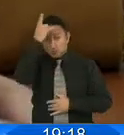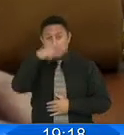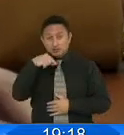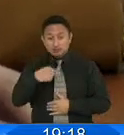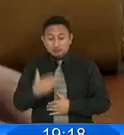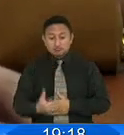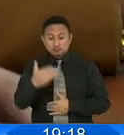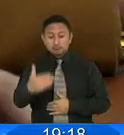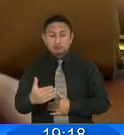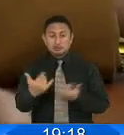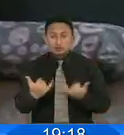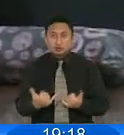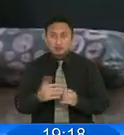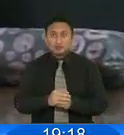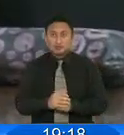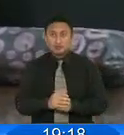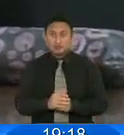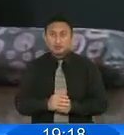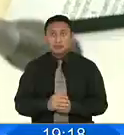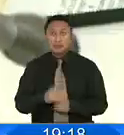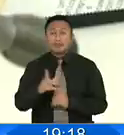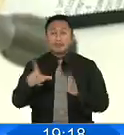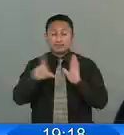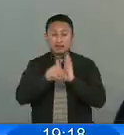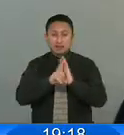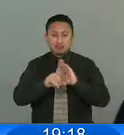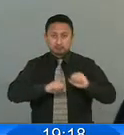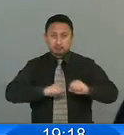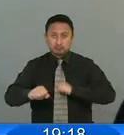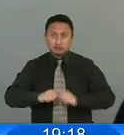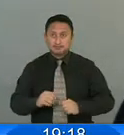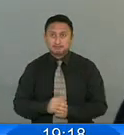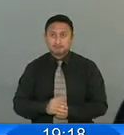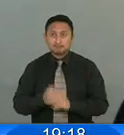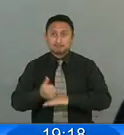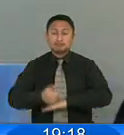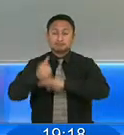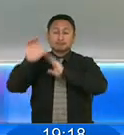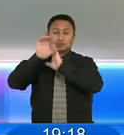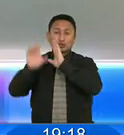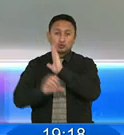paso es la operatividad de lo estipulado. La Corte Constitucional tiene que